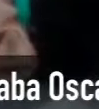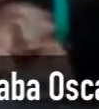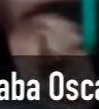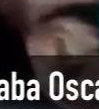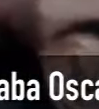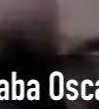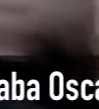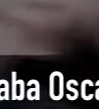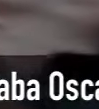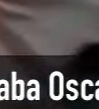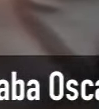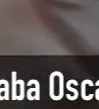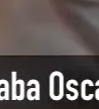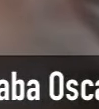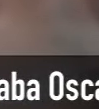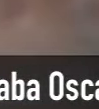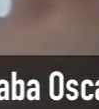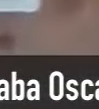No quiero parecerme